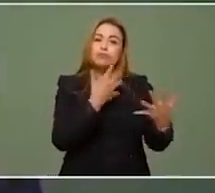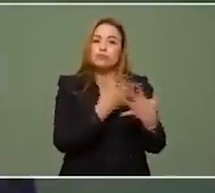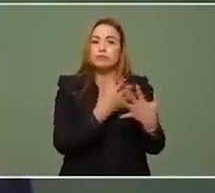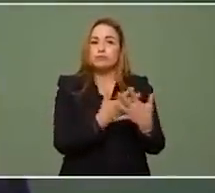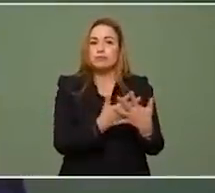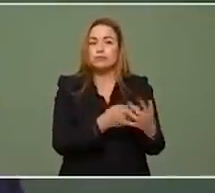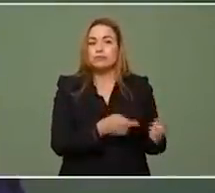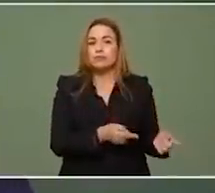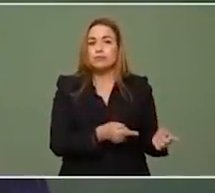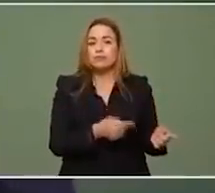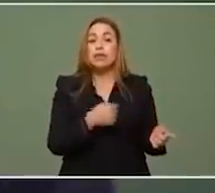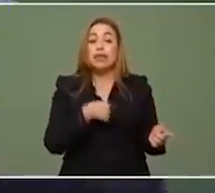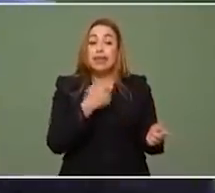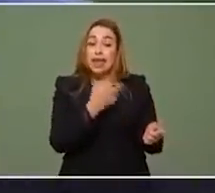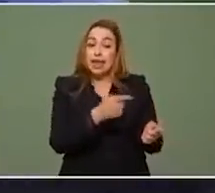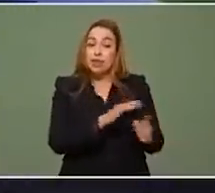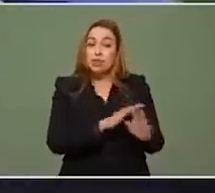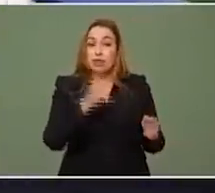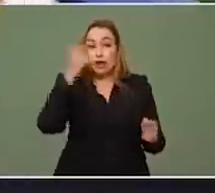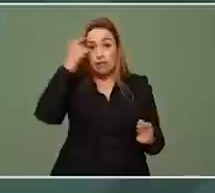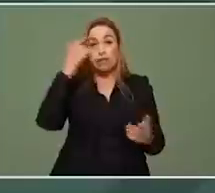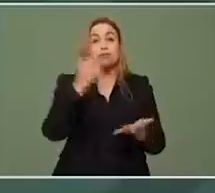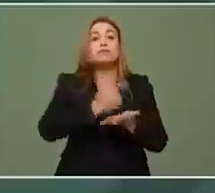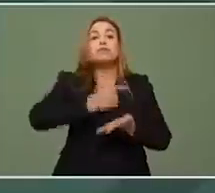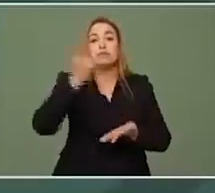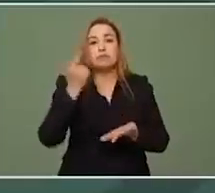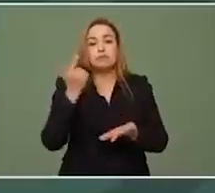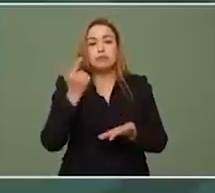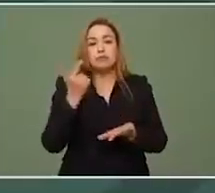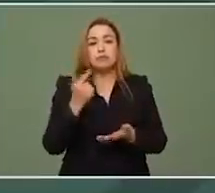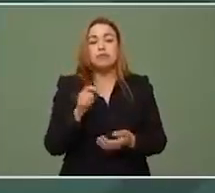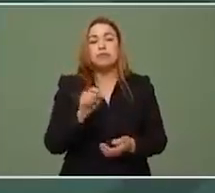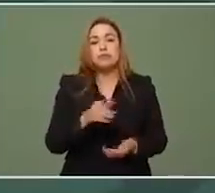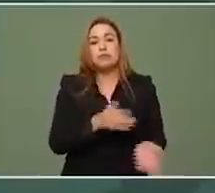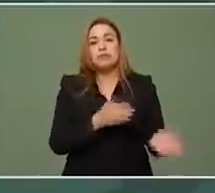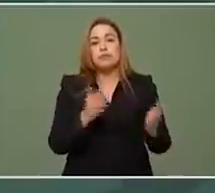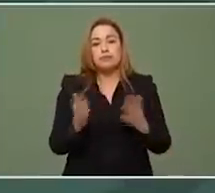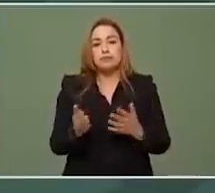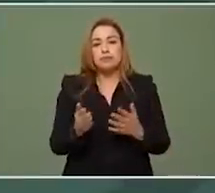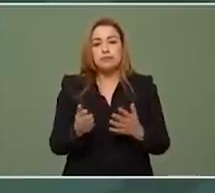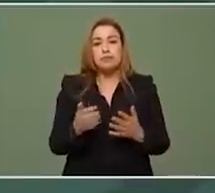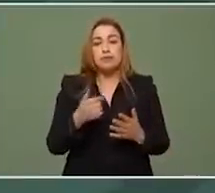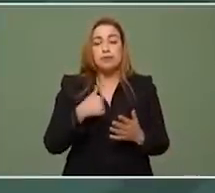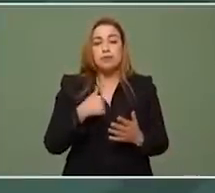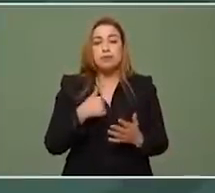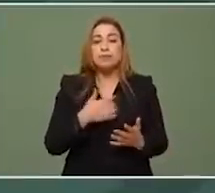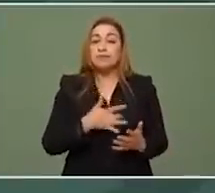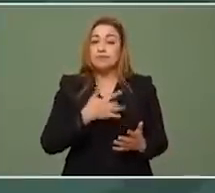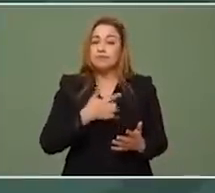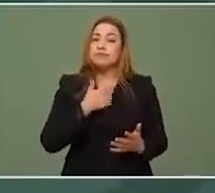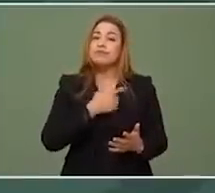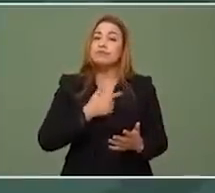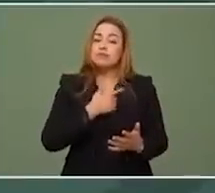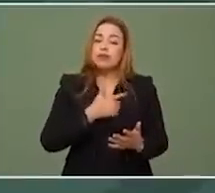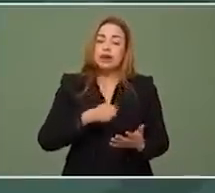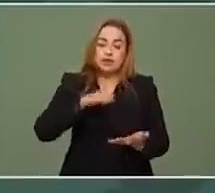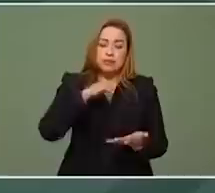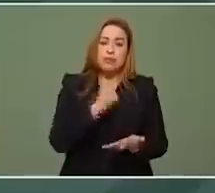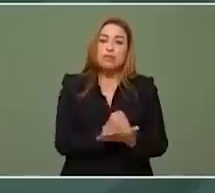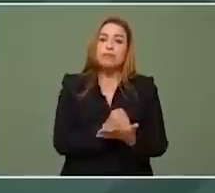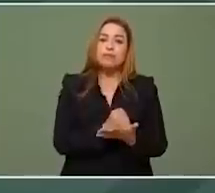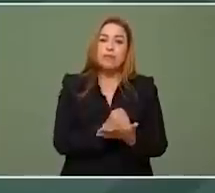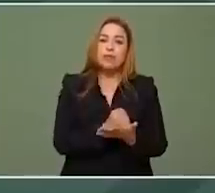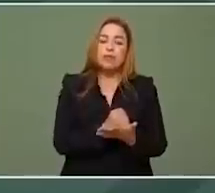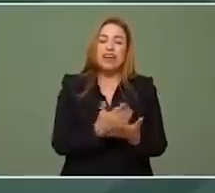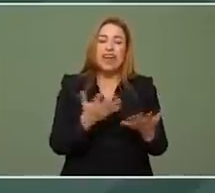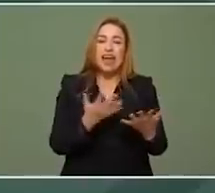se haya probado que se convierta en delito grave el fraude electoral